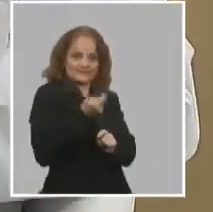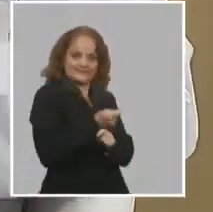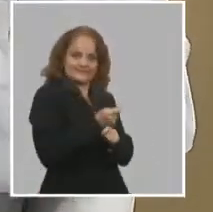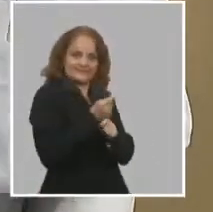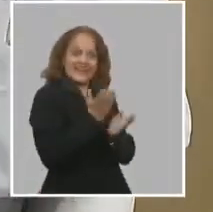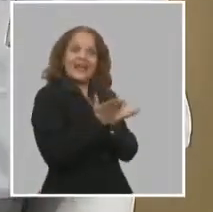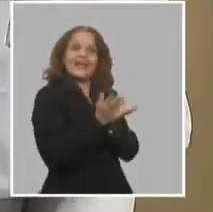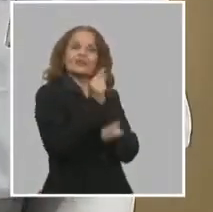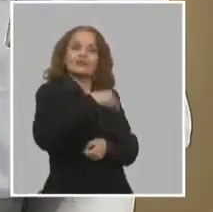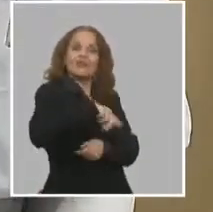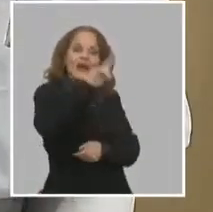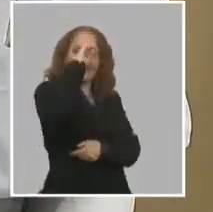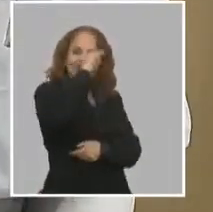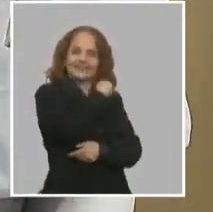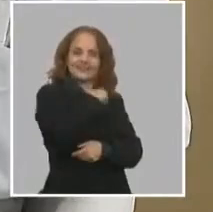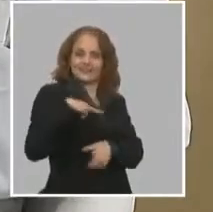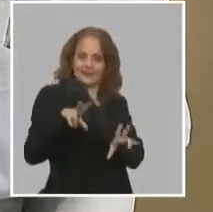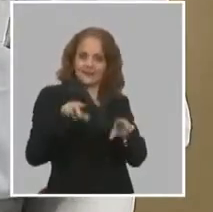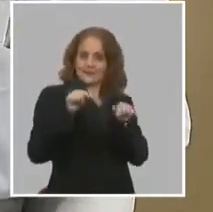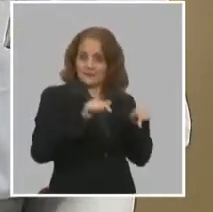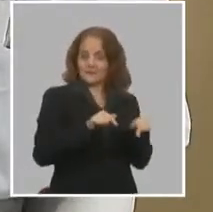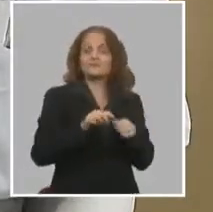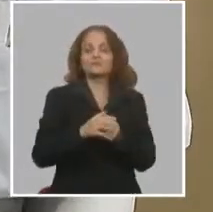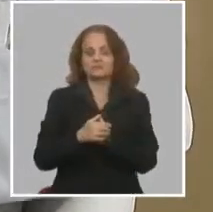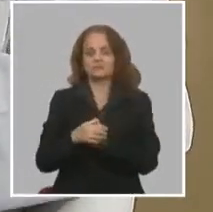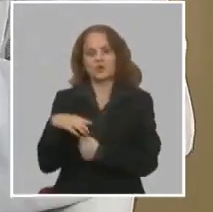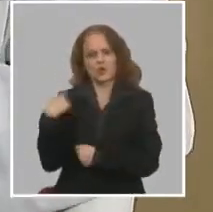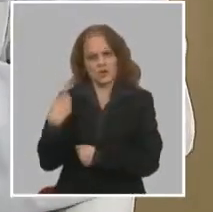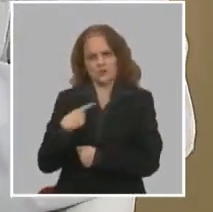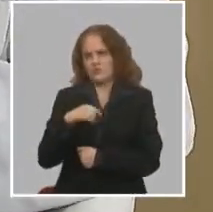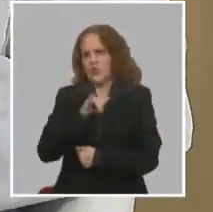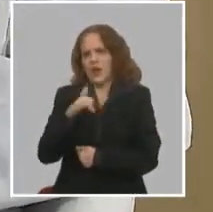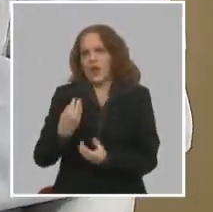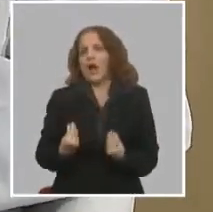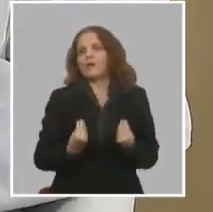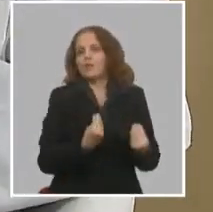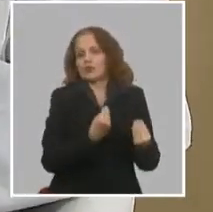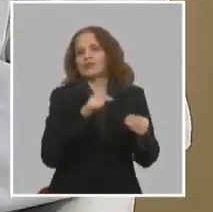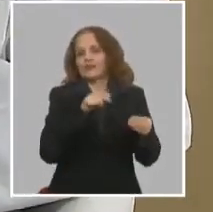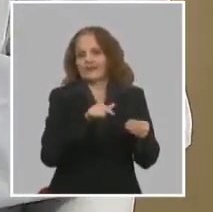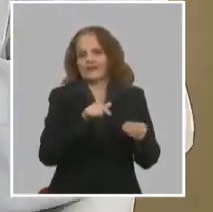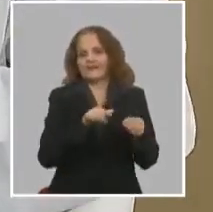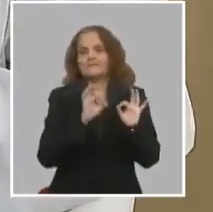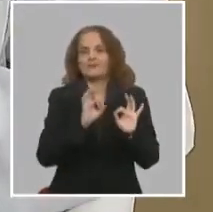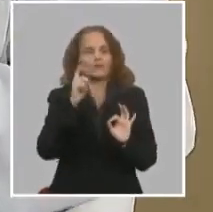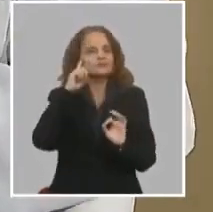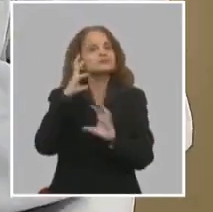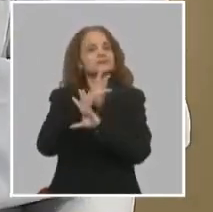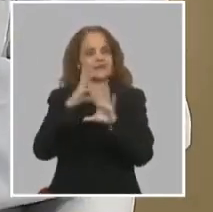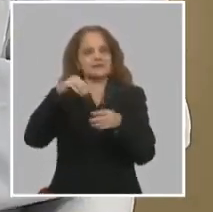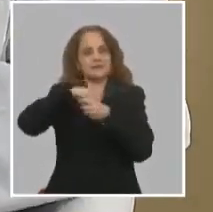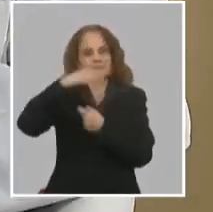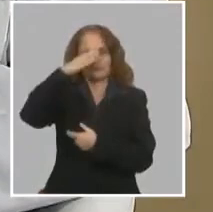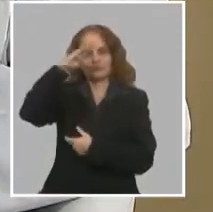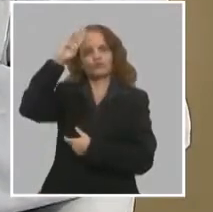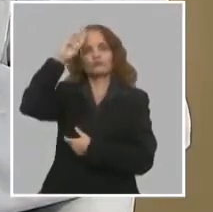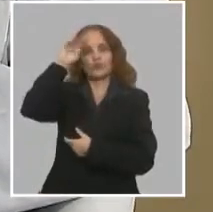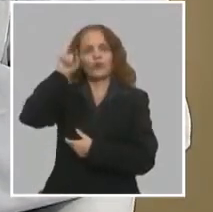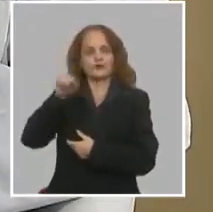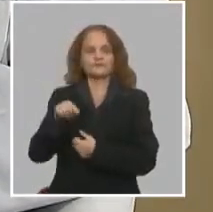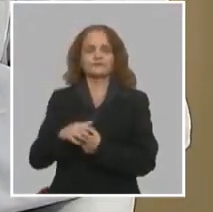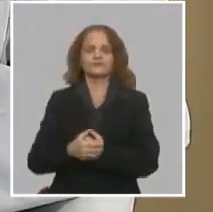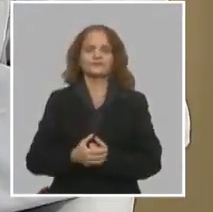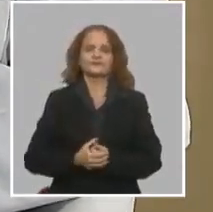estudiantes, enseñar a los nuevos profesionales, y yo creo que ese es nuestro aporte también a la ciencia en Cuba y nuestro aporte